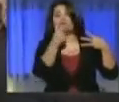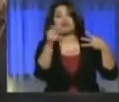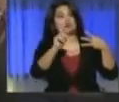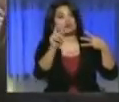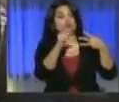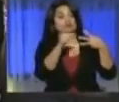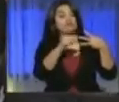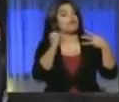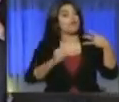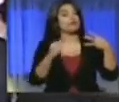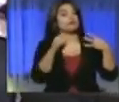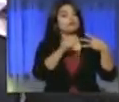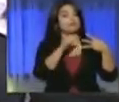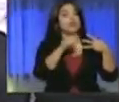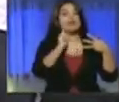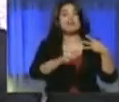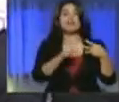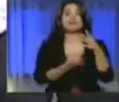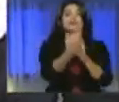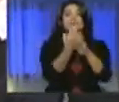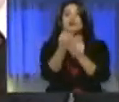nuevas fuentes de riqueza para el país,